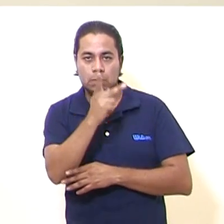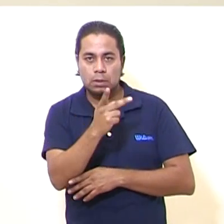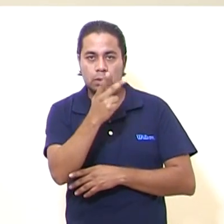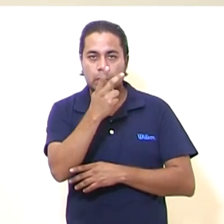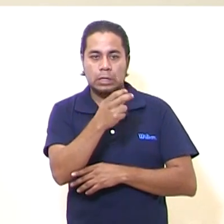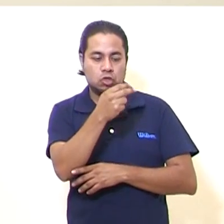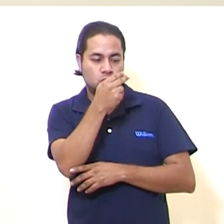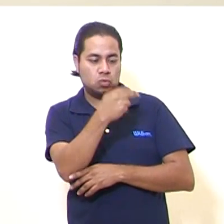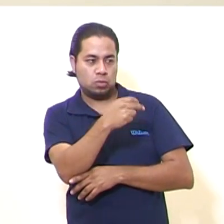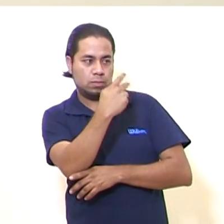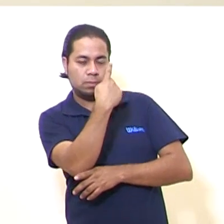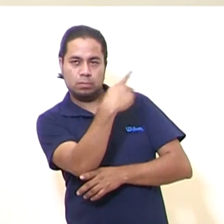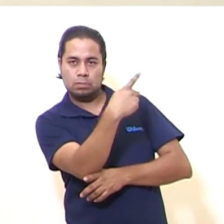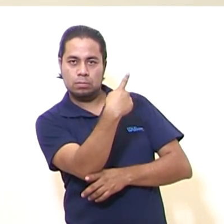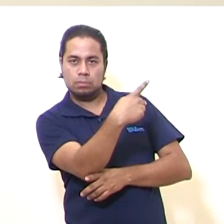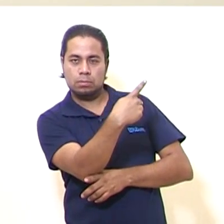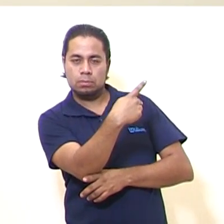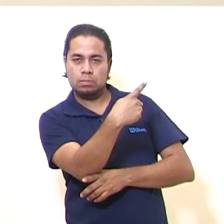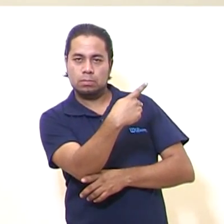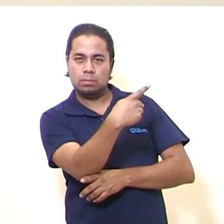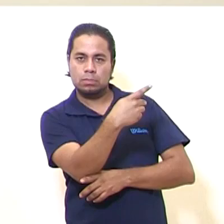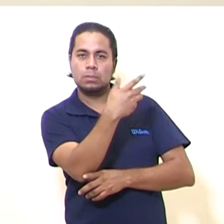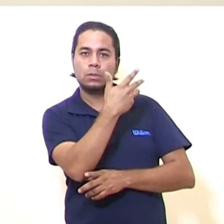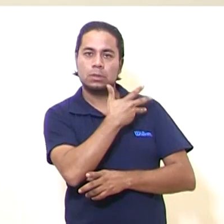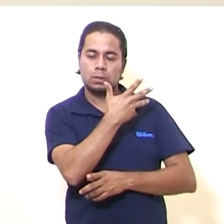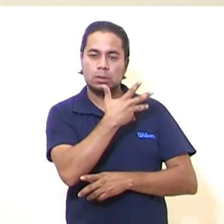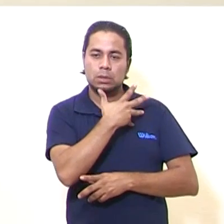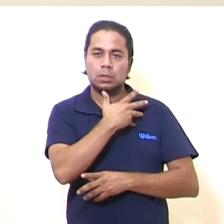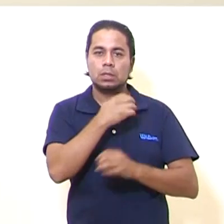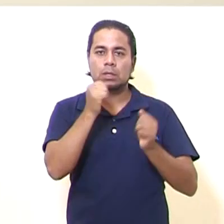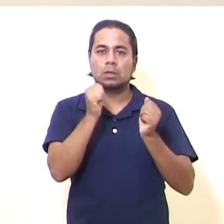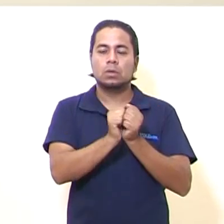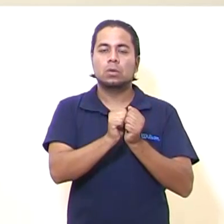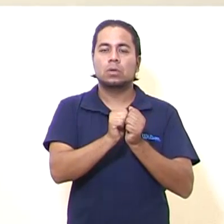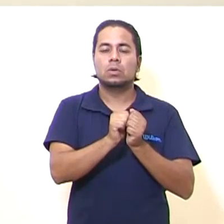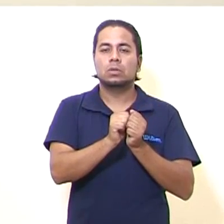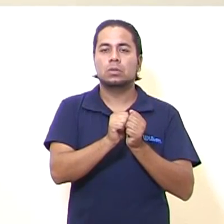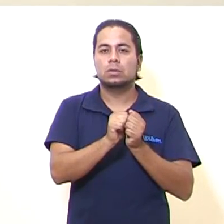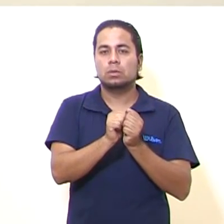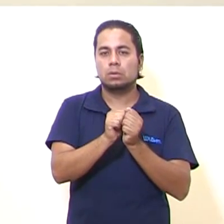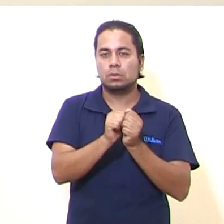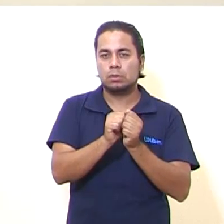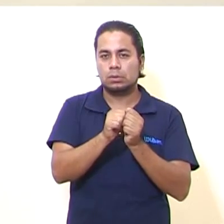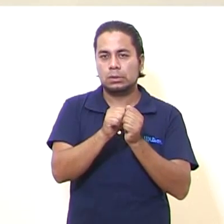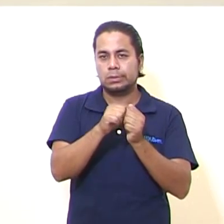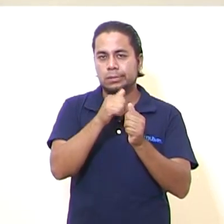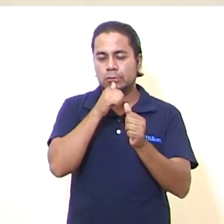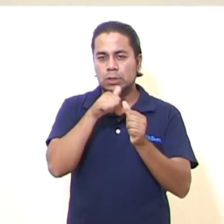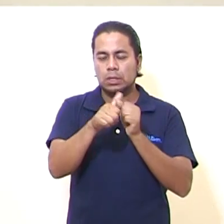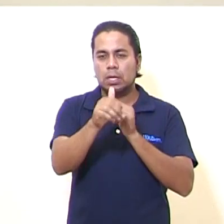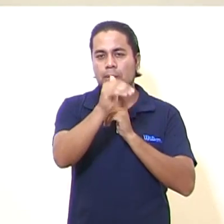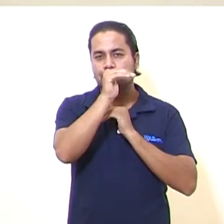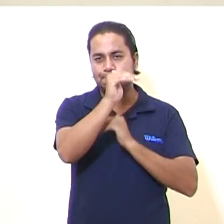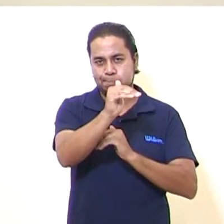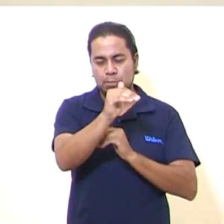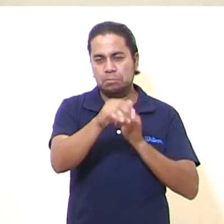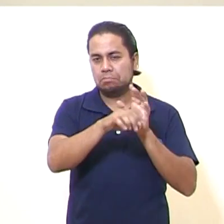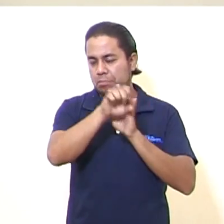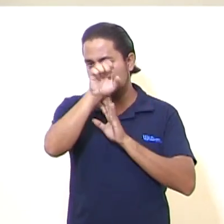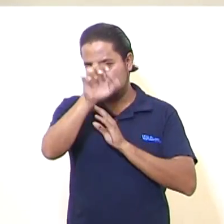un nombre propio, va a ir mayúscula. Aquí tenemos el ejemplo. Por